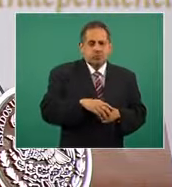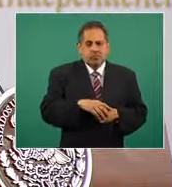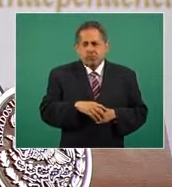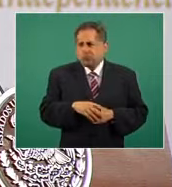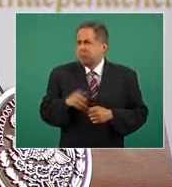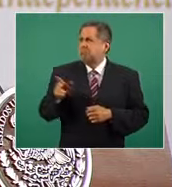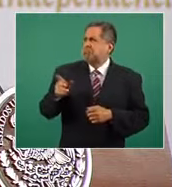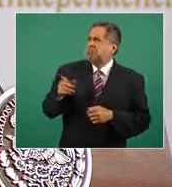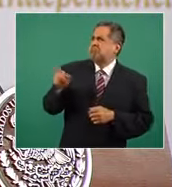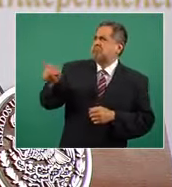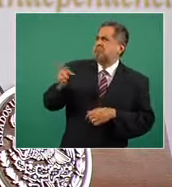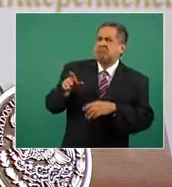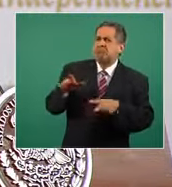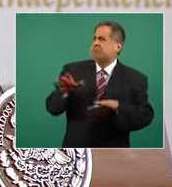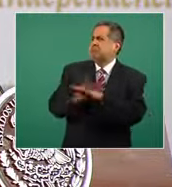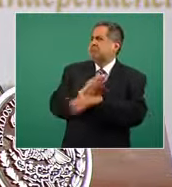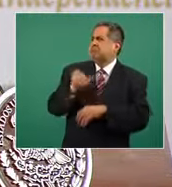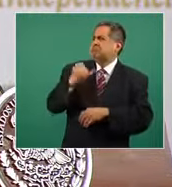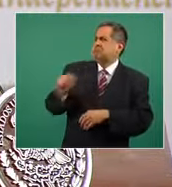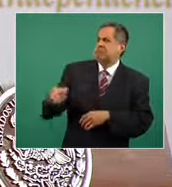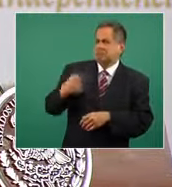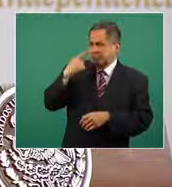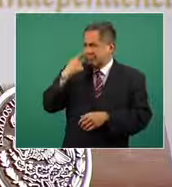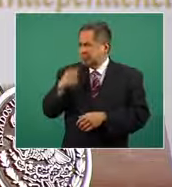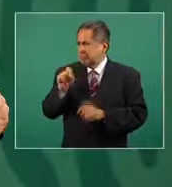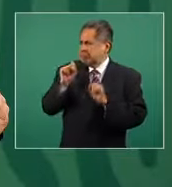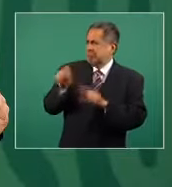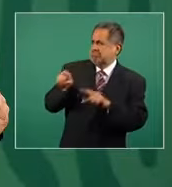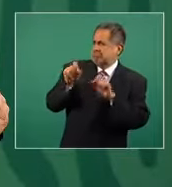cambio? No se ve.